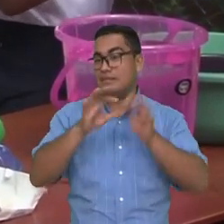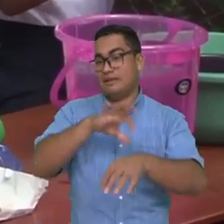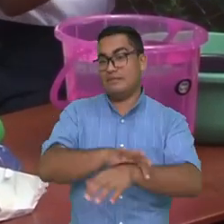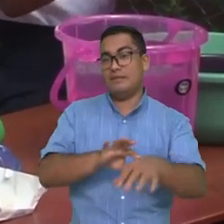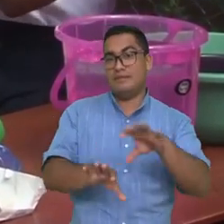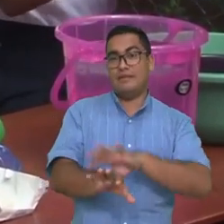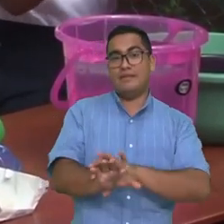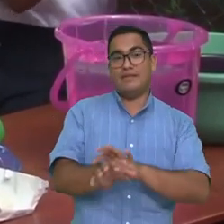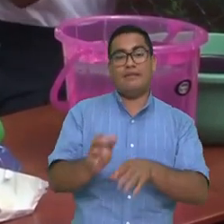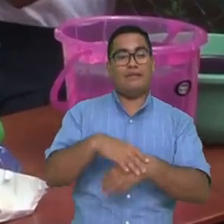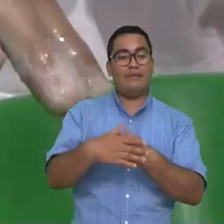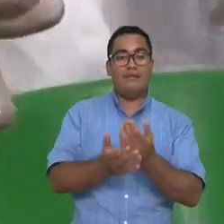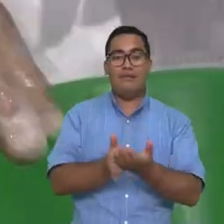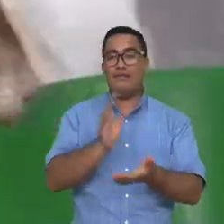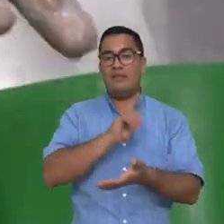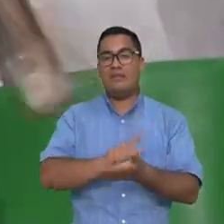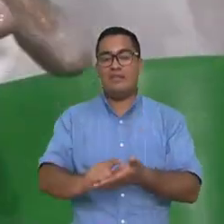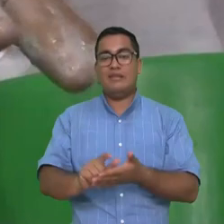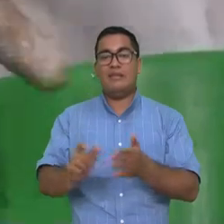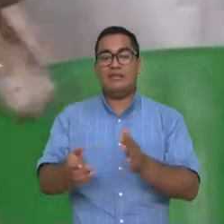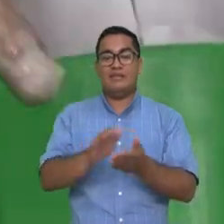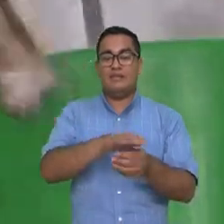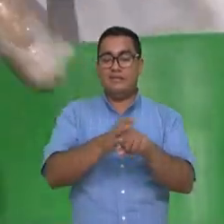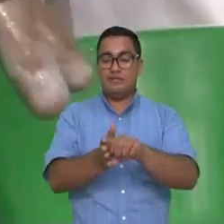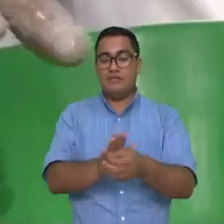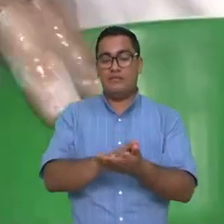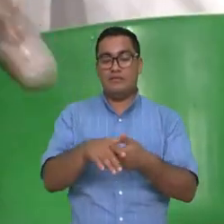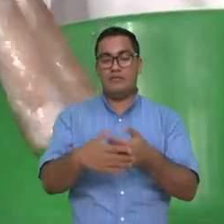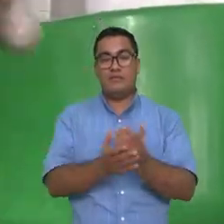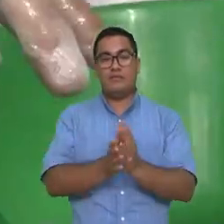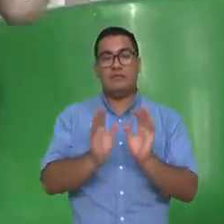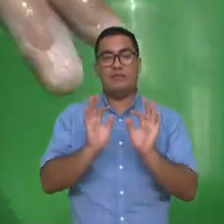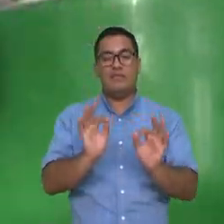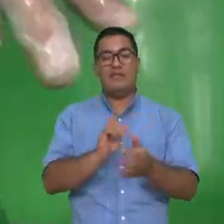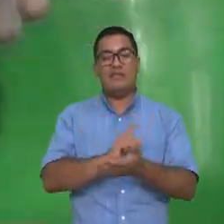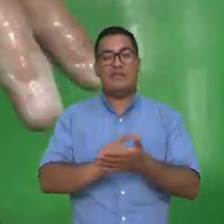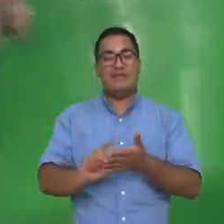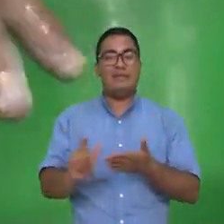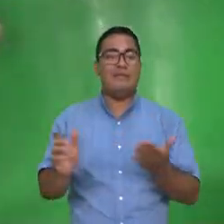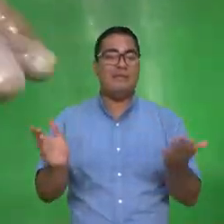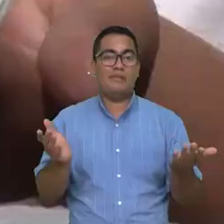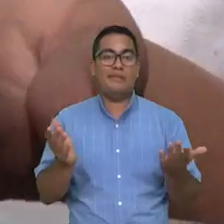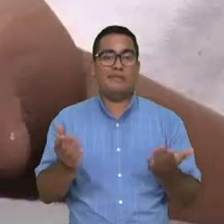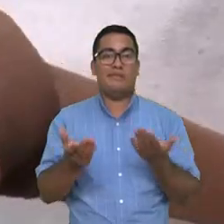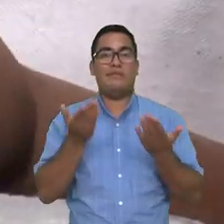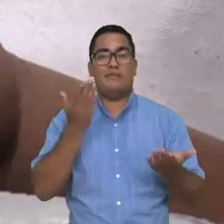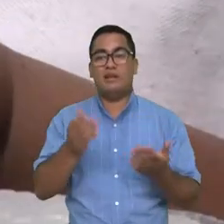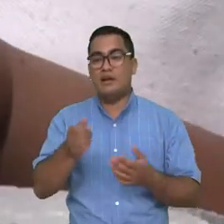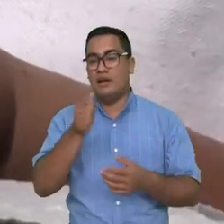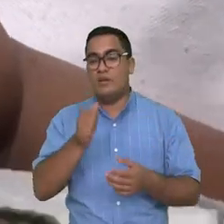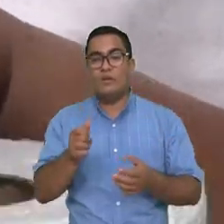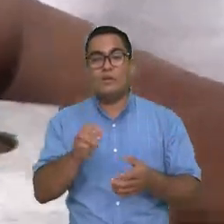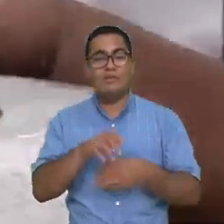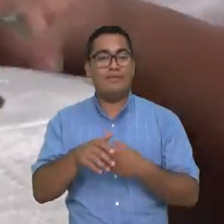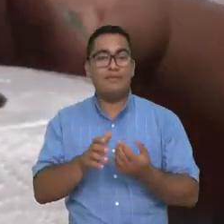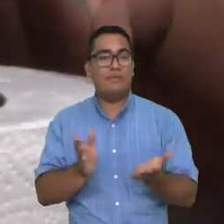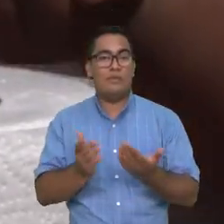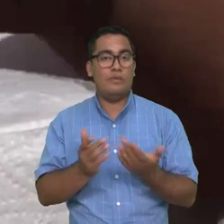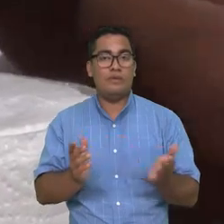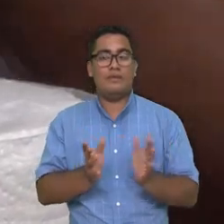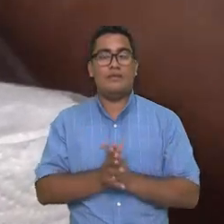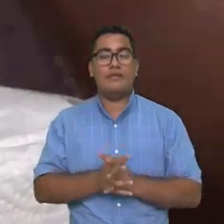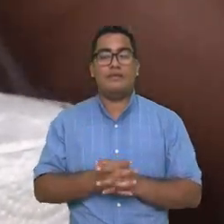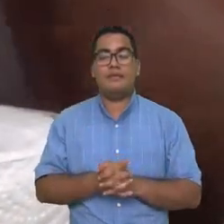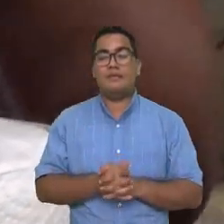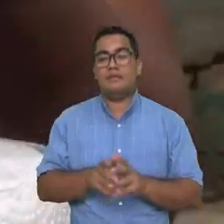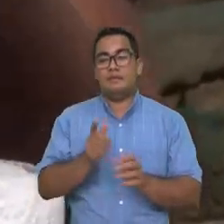antes de lavárselas y ponerse alcohol gel una vez termine, o bien cuando no tenga al alcance agua y jabón para el lavado constante.